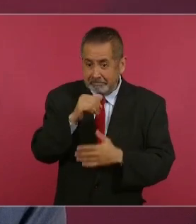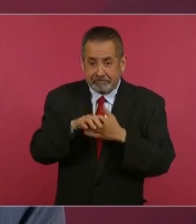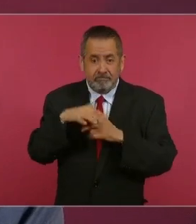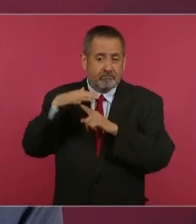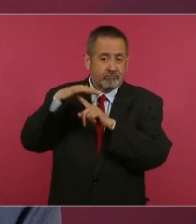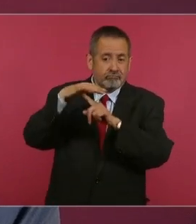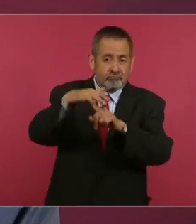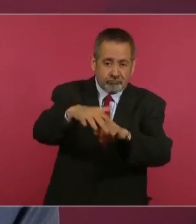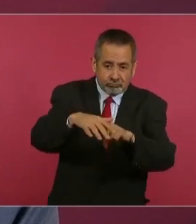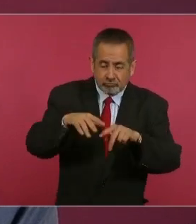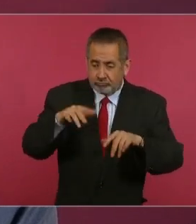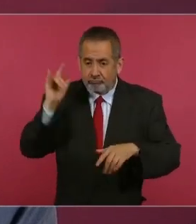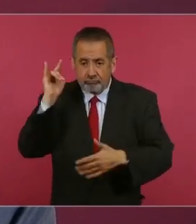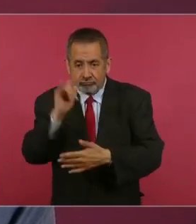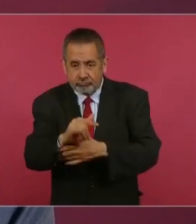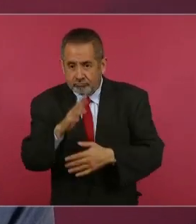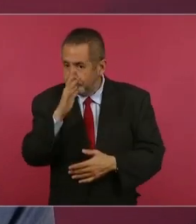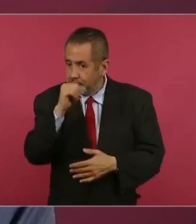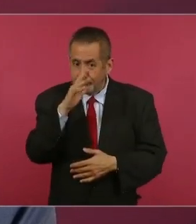sobrevolar.